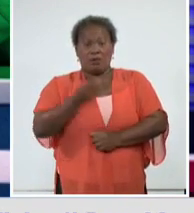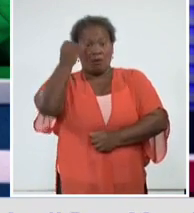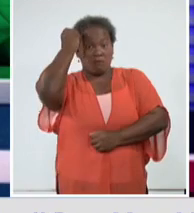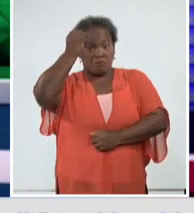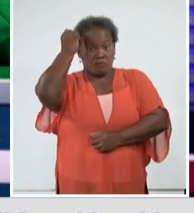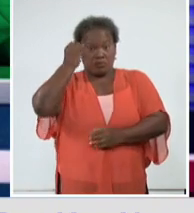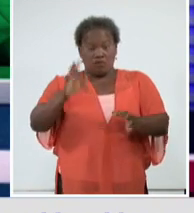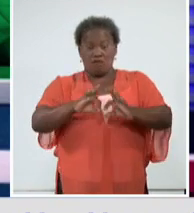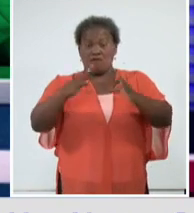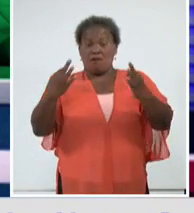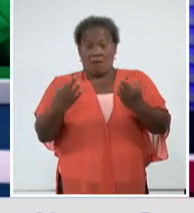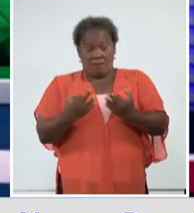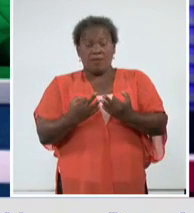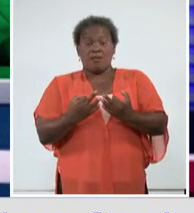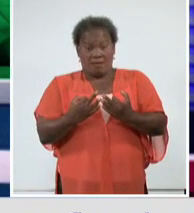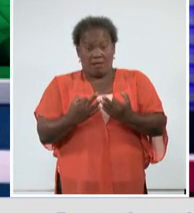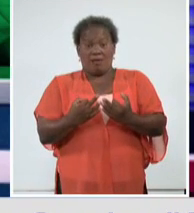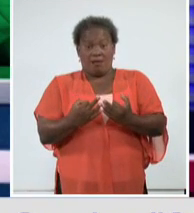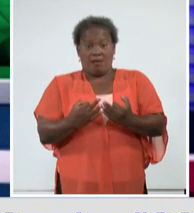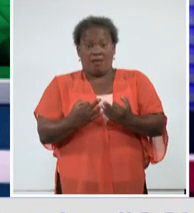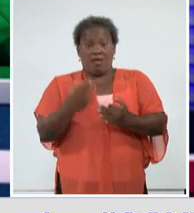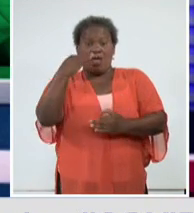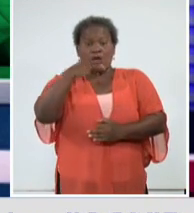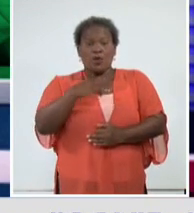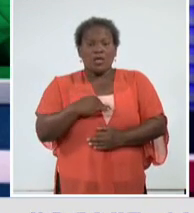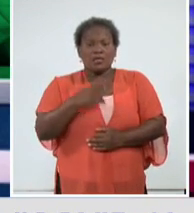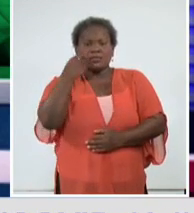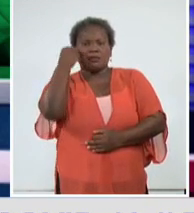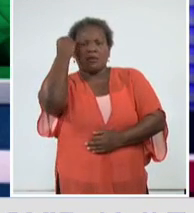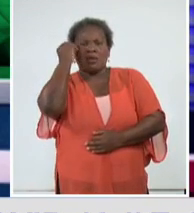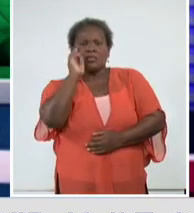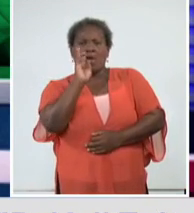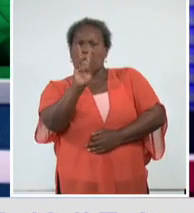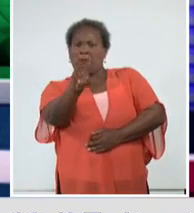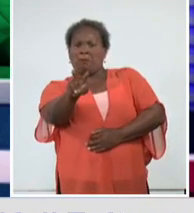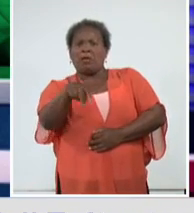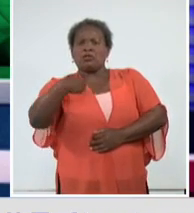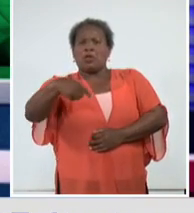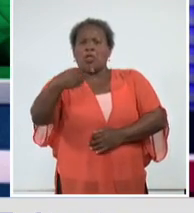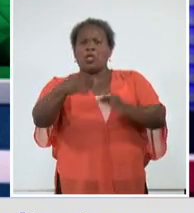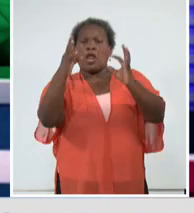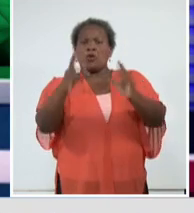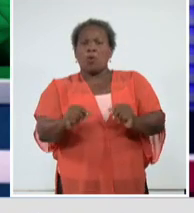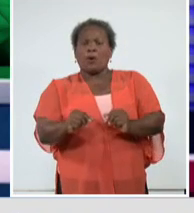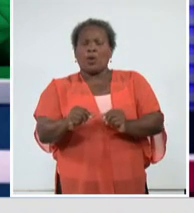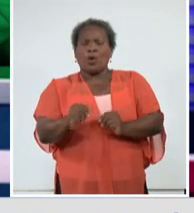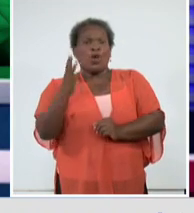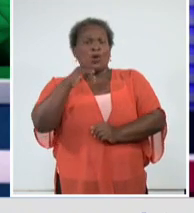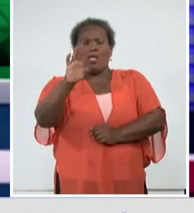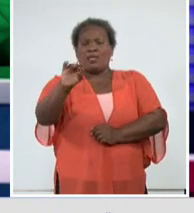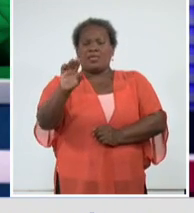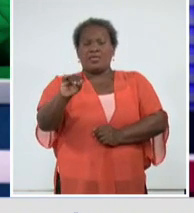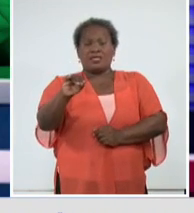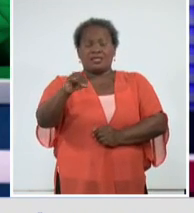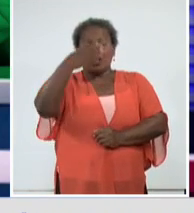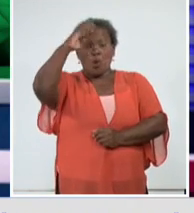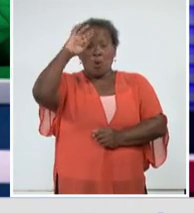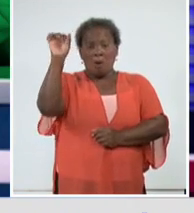otras ocasiones, no es solo leer los números, no es solo decir estamos en un mal momento. El mundo está en un mal